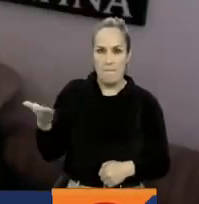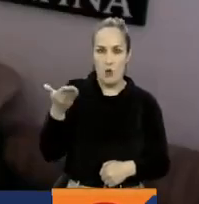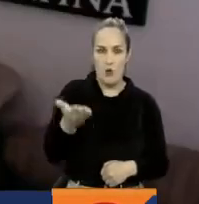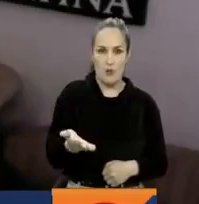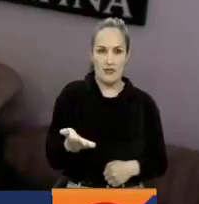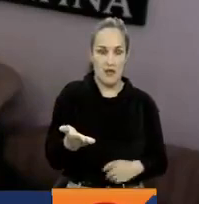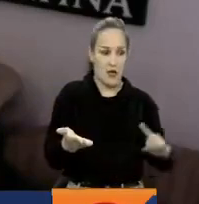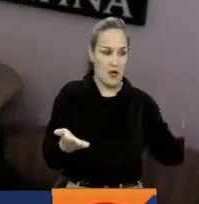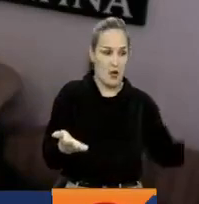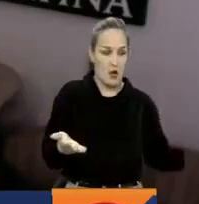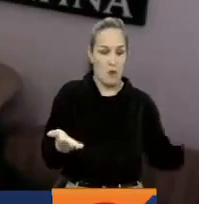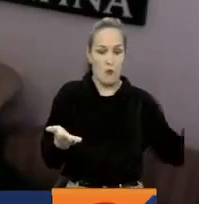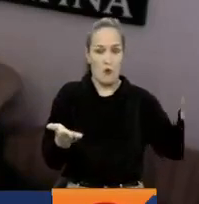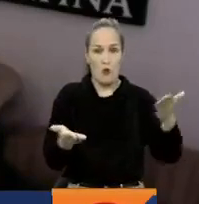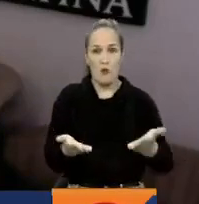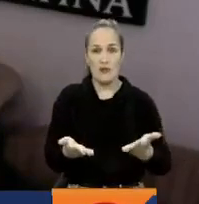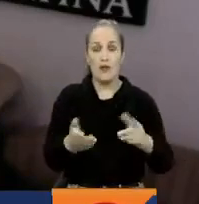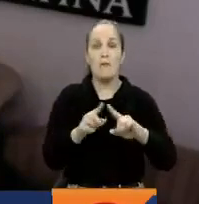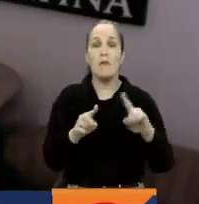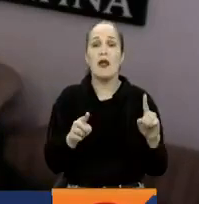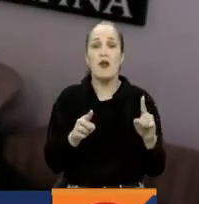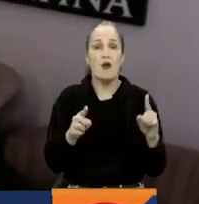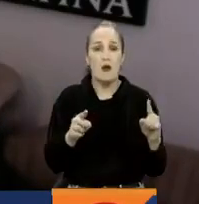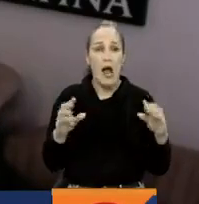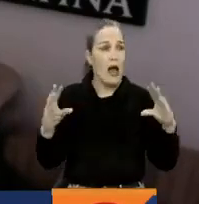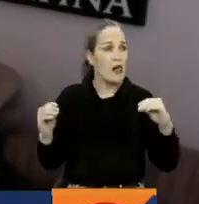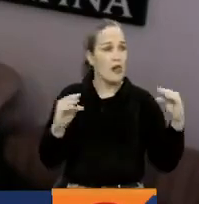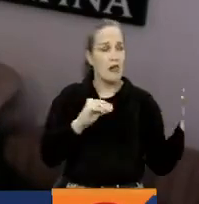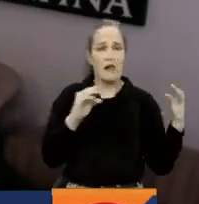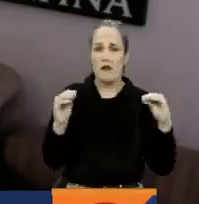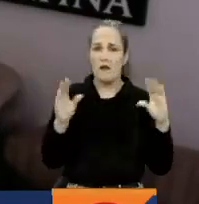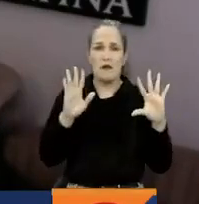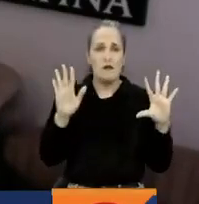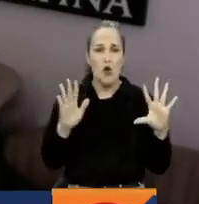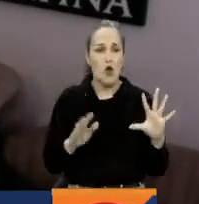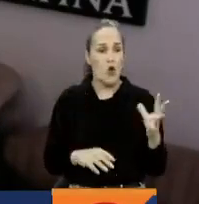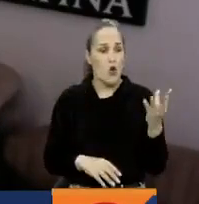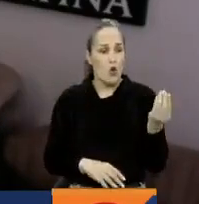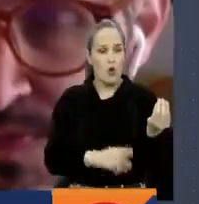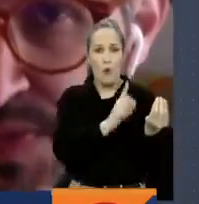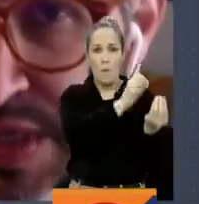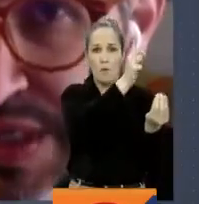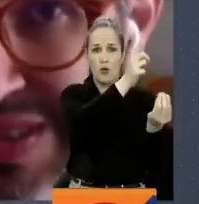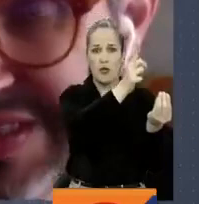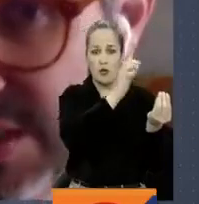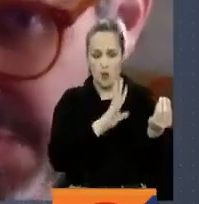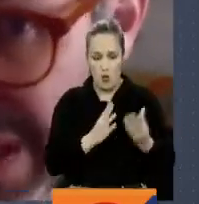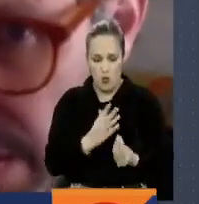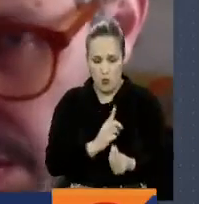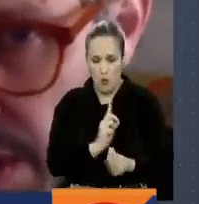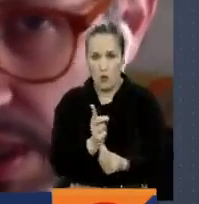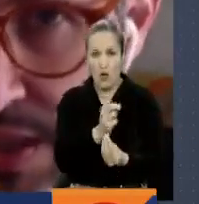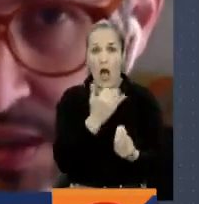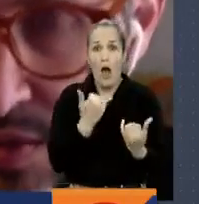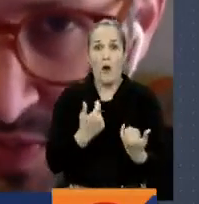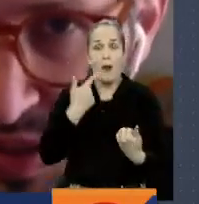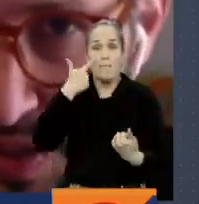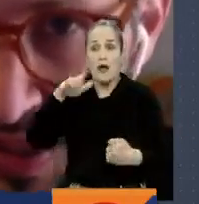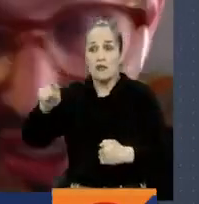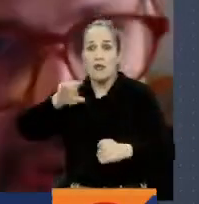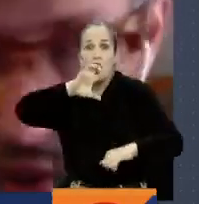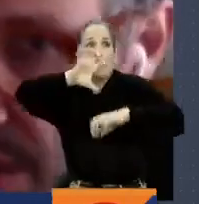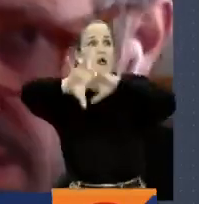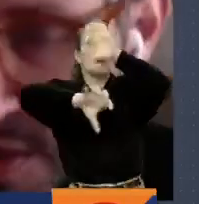surgir en el seno de los partidos de los partidos que hoy hacen parte de la oposición lo que vemos acá básicamente es un desespero de